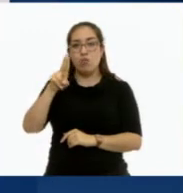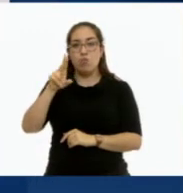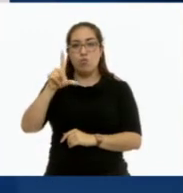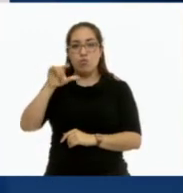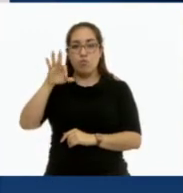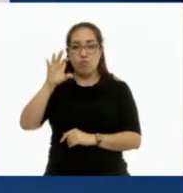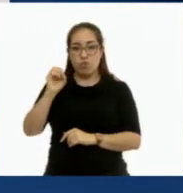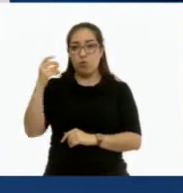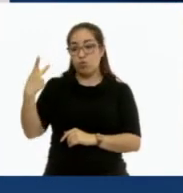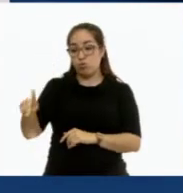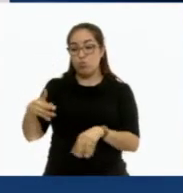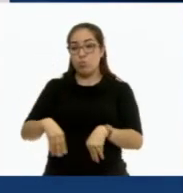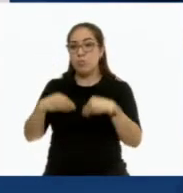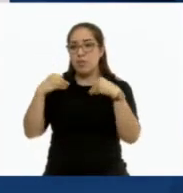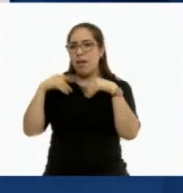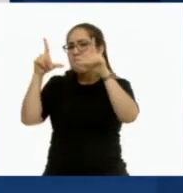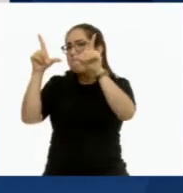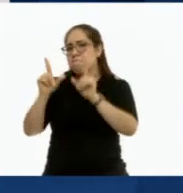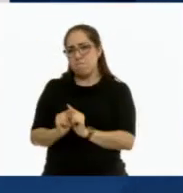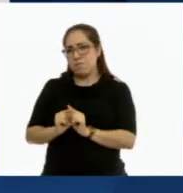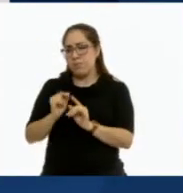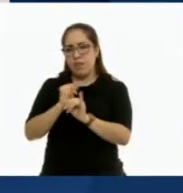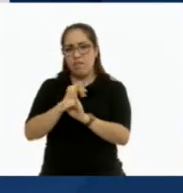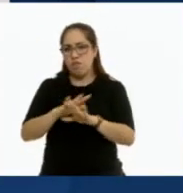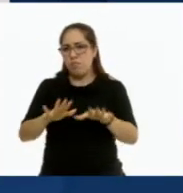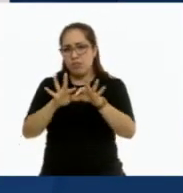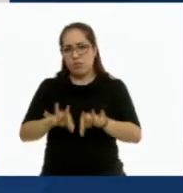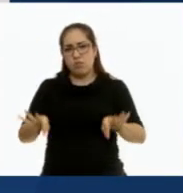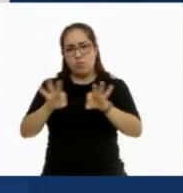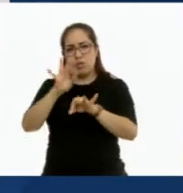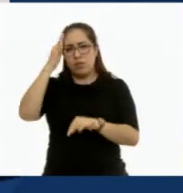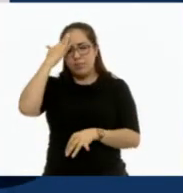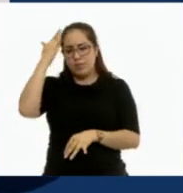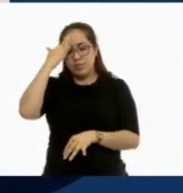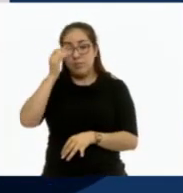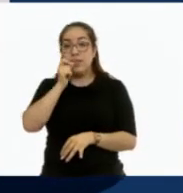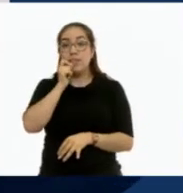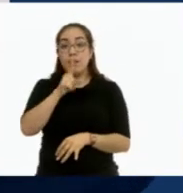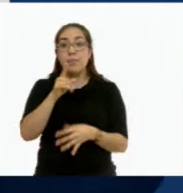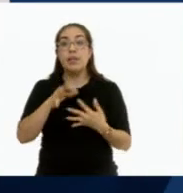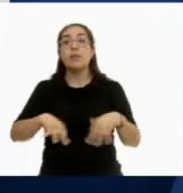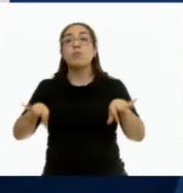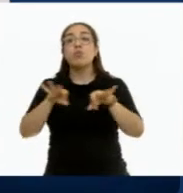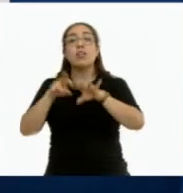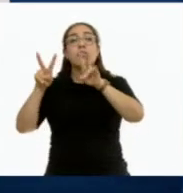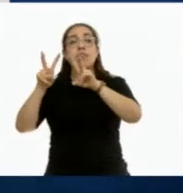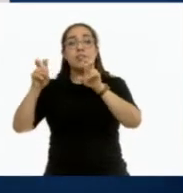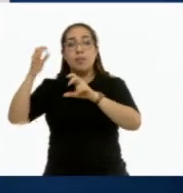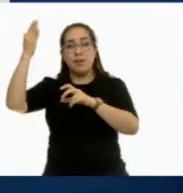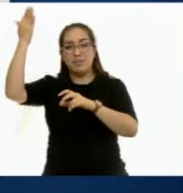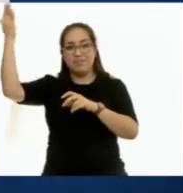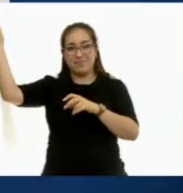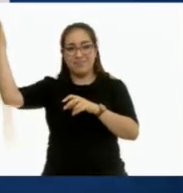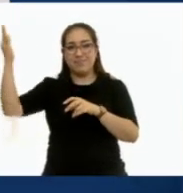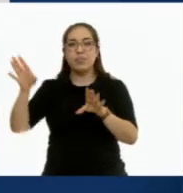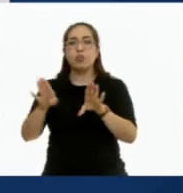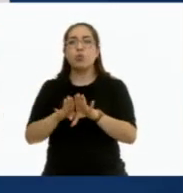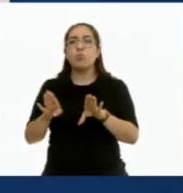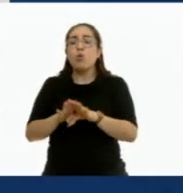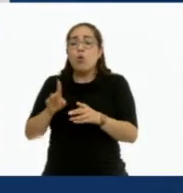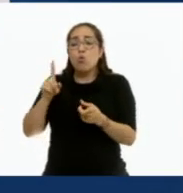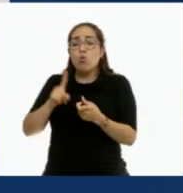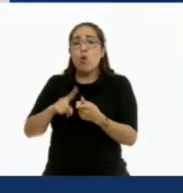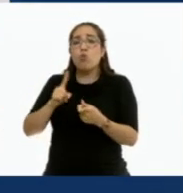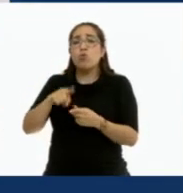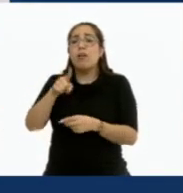muy sintetizada la información. Sí. Y es importante mencionar también nuestro tema y la fuente de donde se